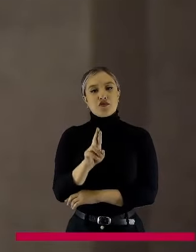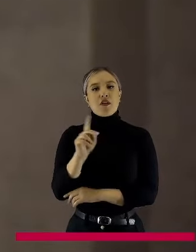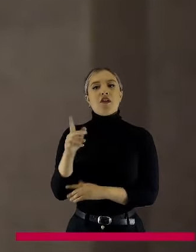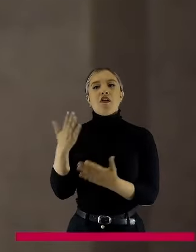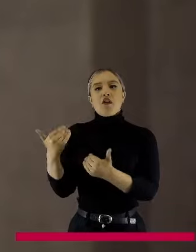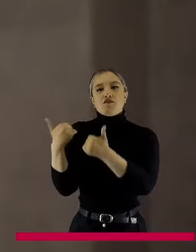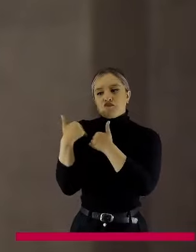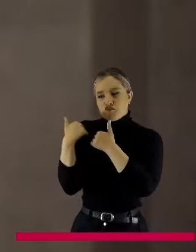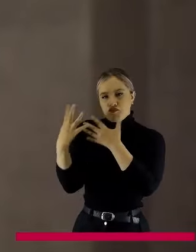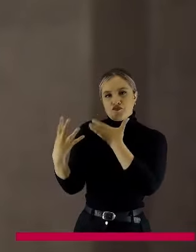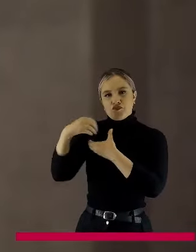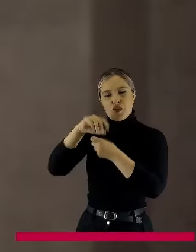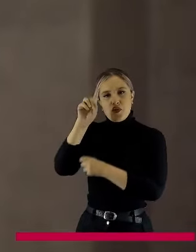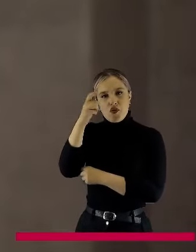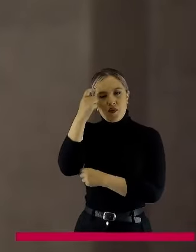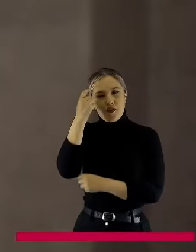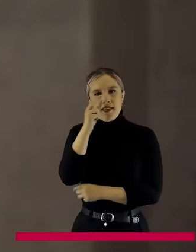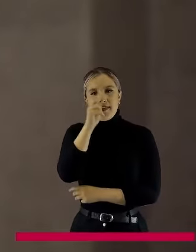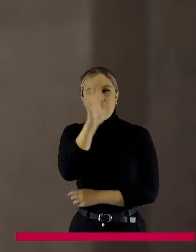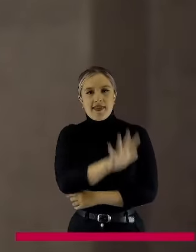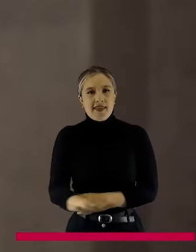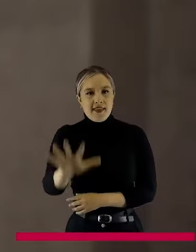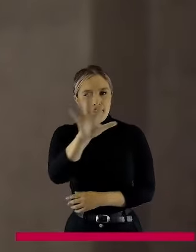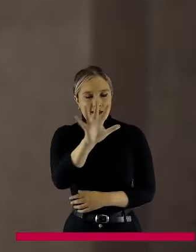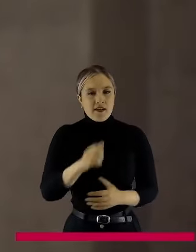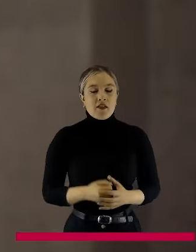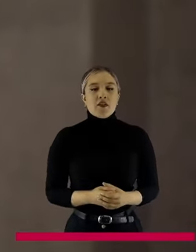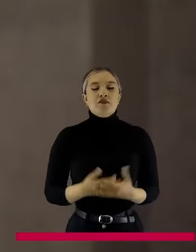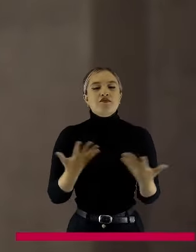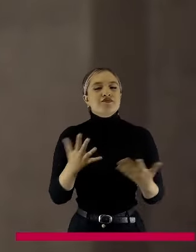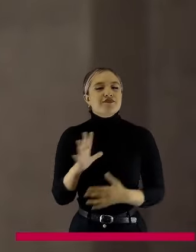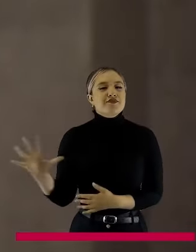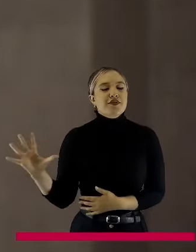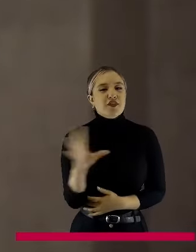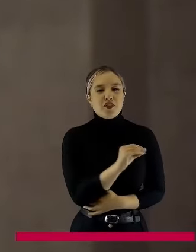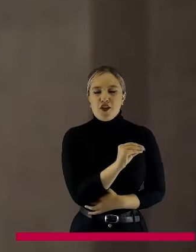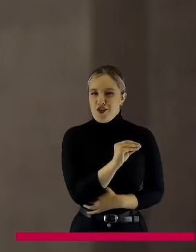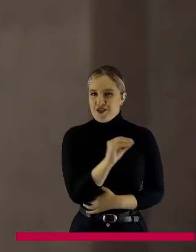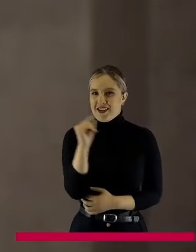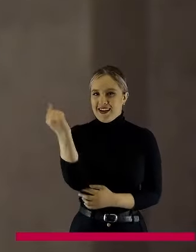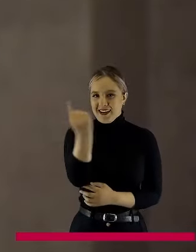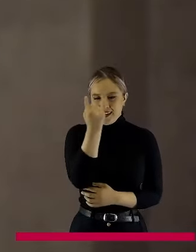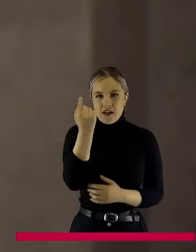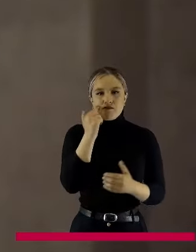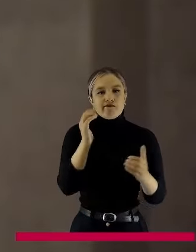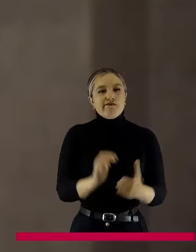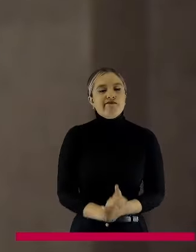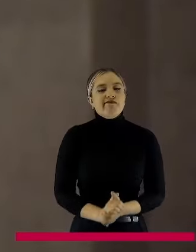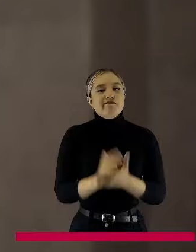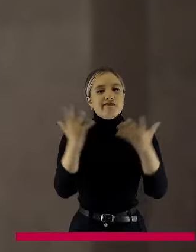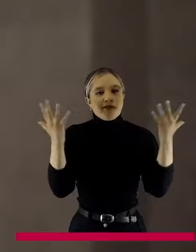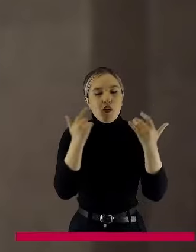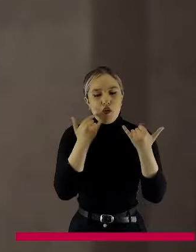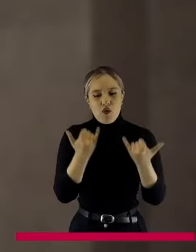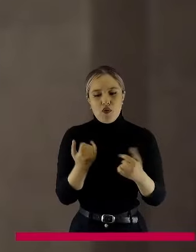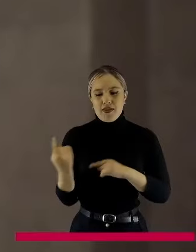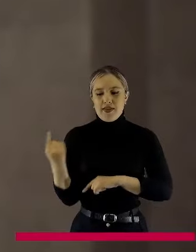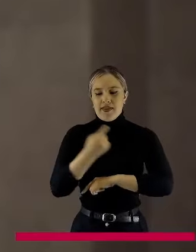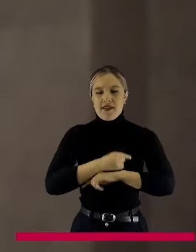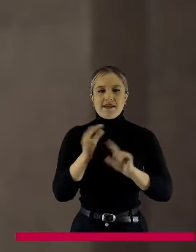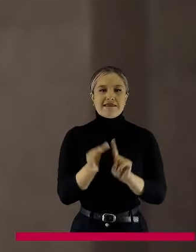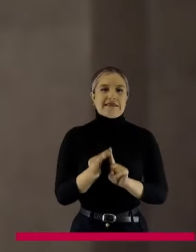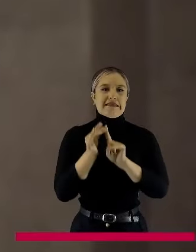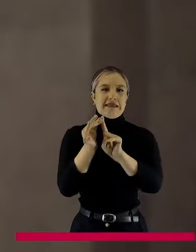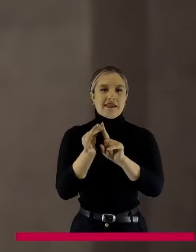funcionarios del Gobierno Nacional, y a todos en general, un saludo en este día tan